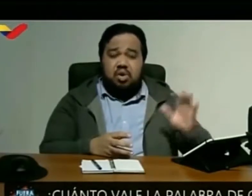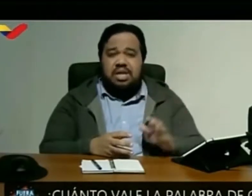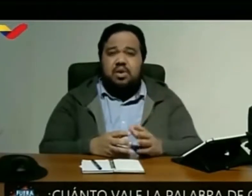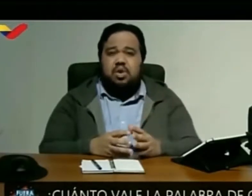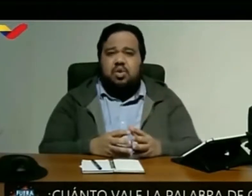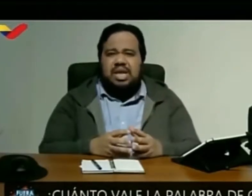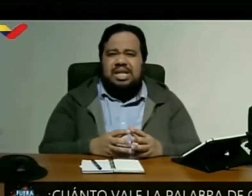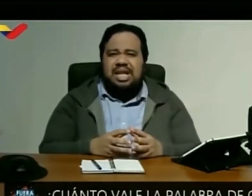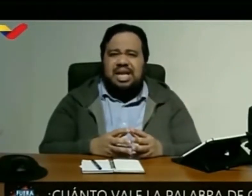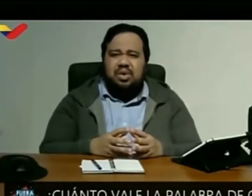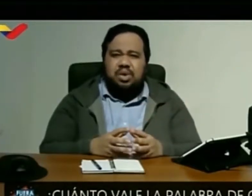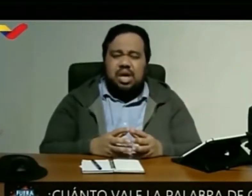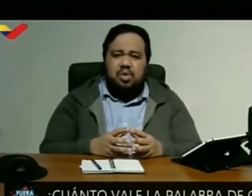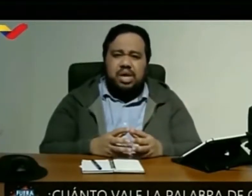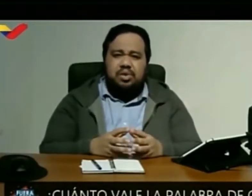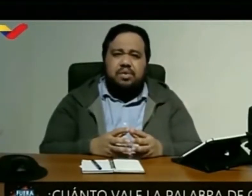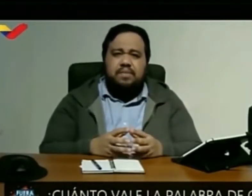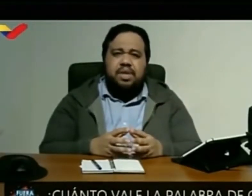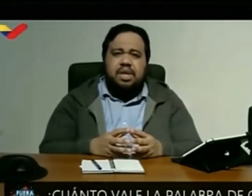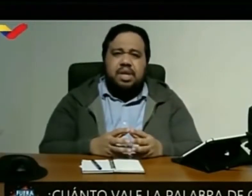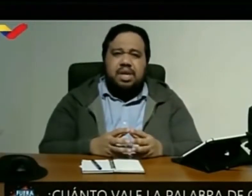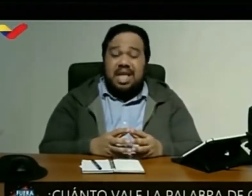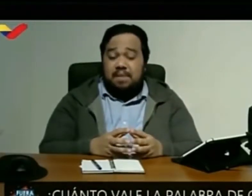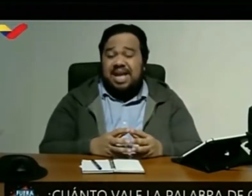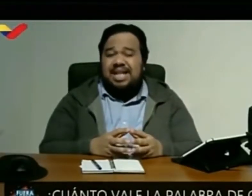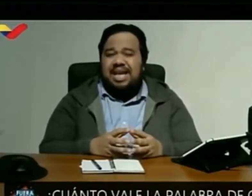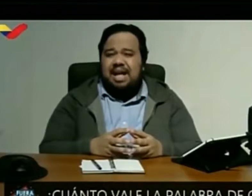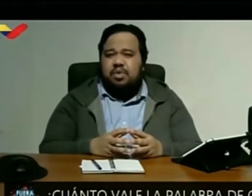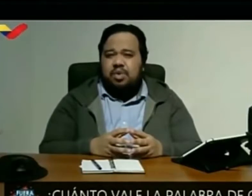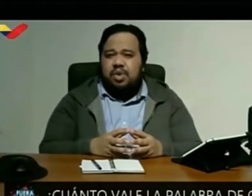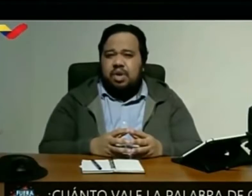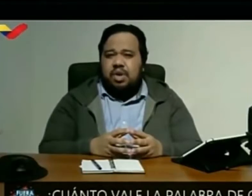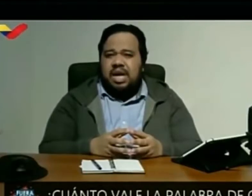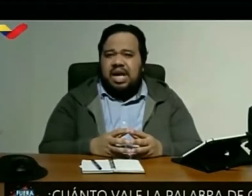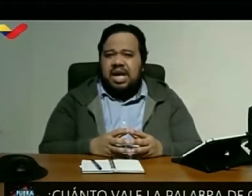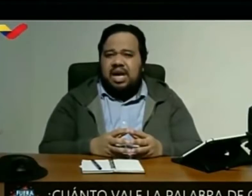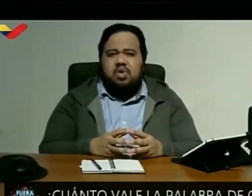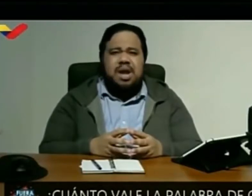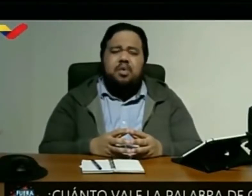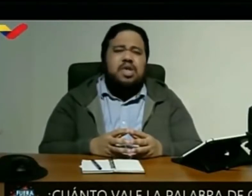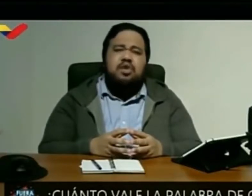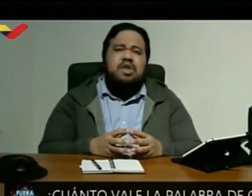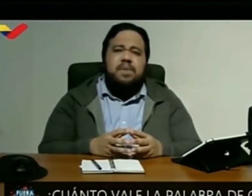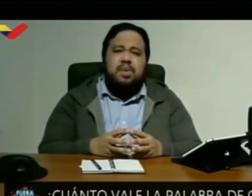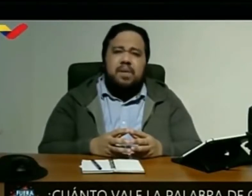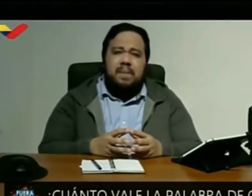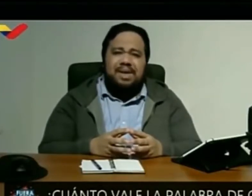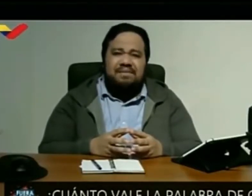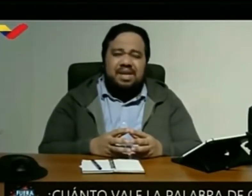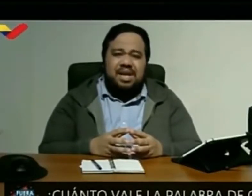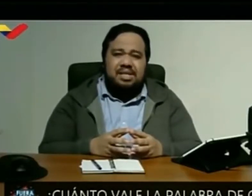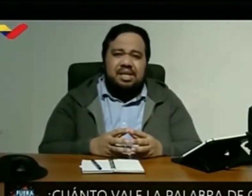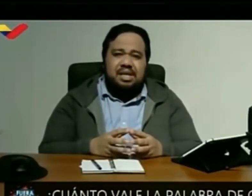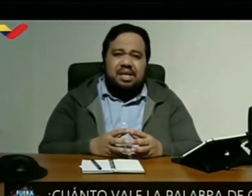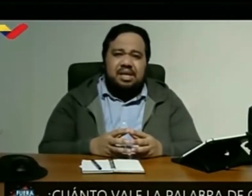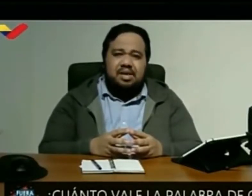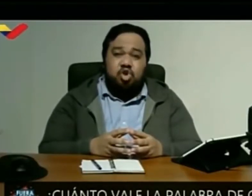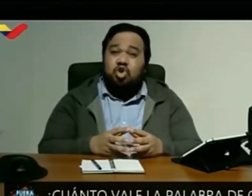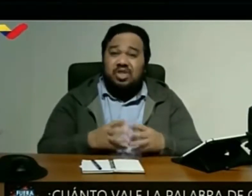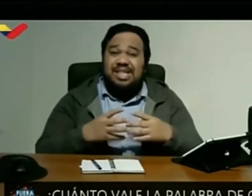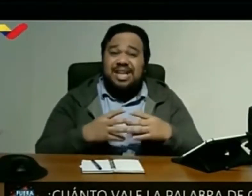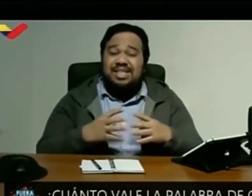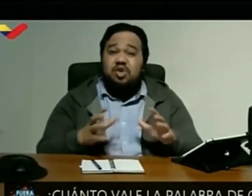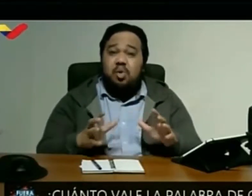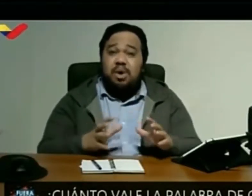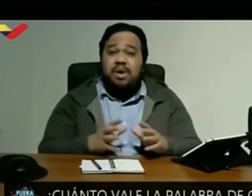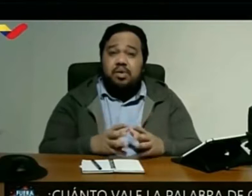participación en lo que dijo el contratista de los Estados Unidos, y además indicando que ellos han apostado siempre por las vías pacíficas, yo